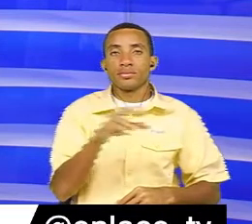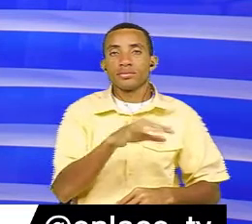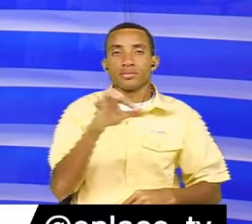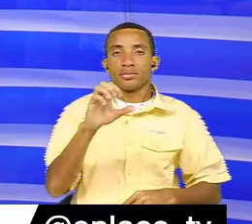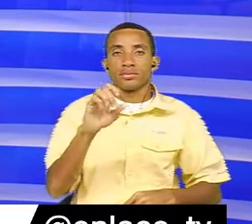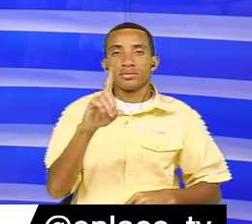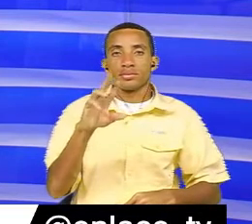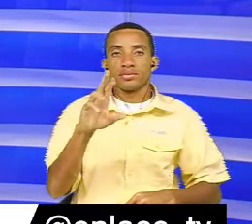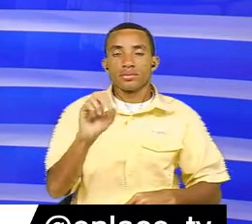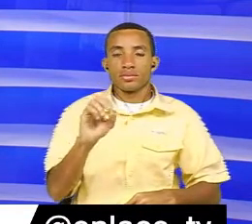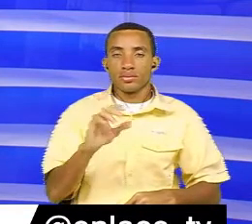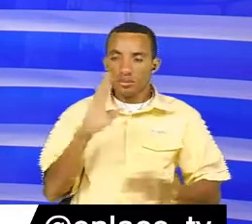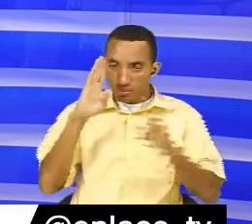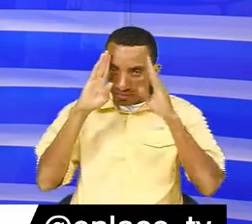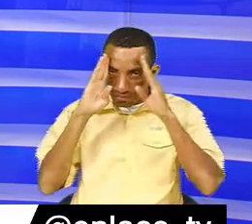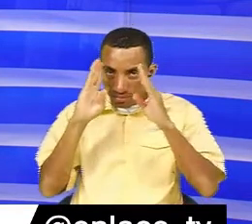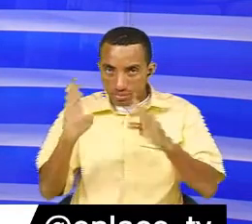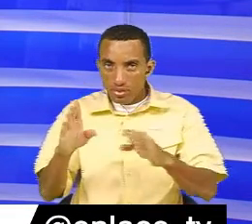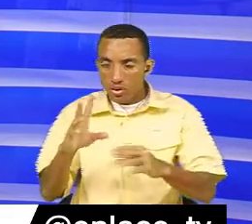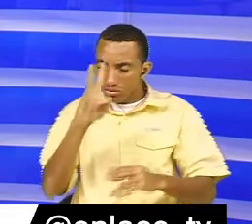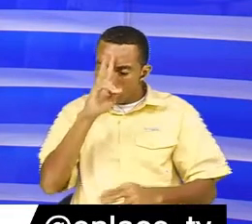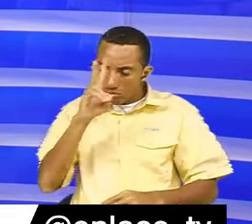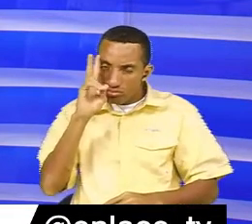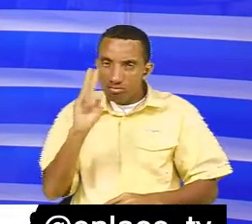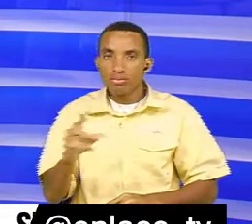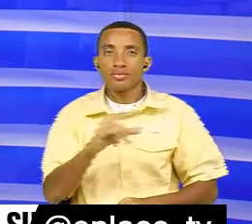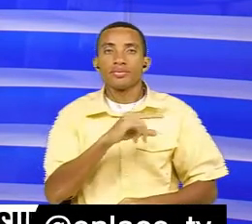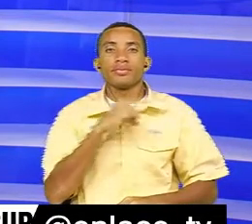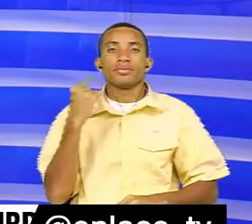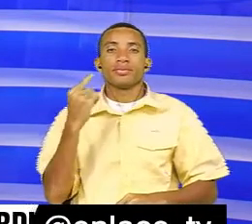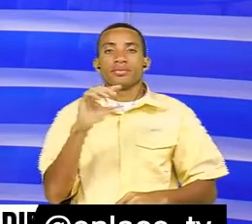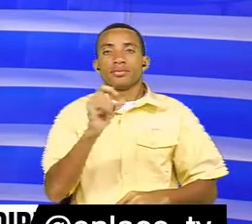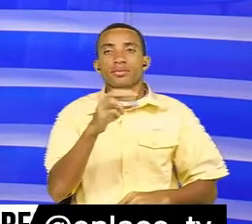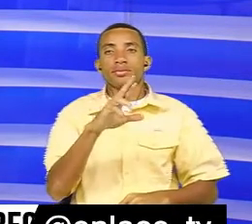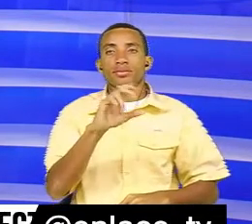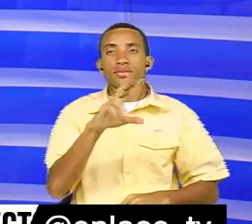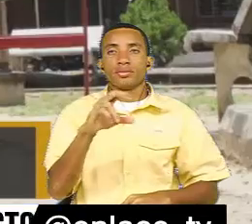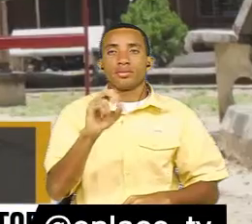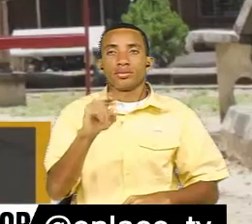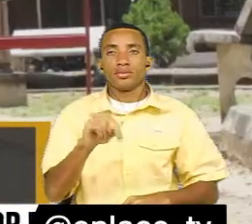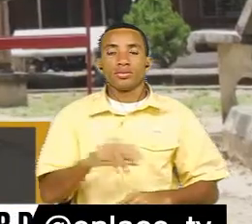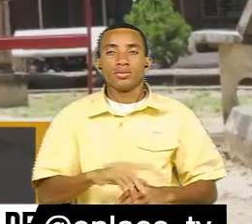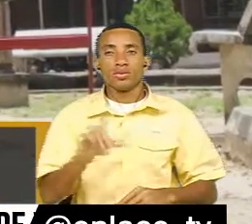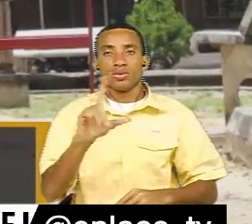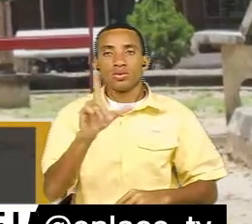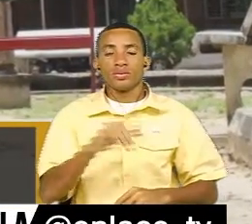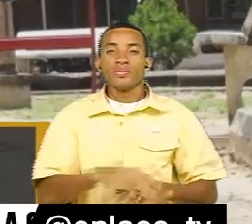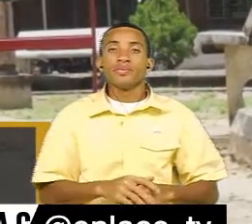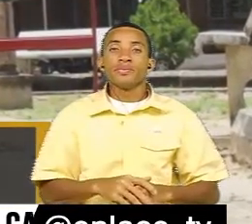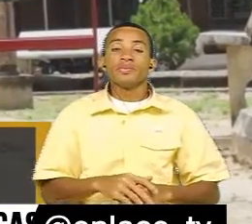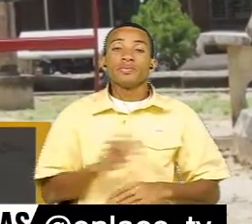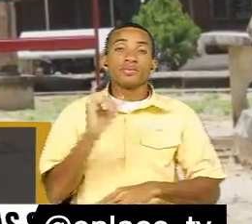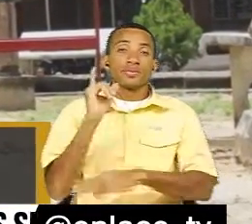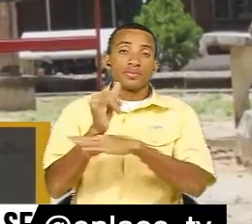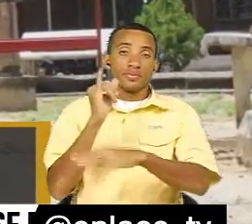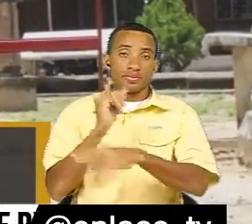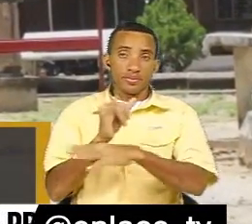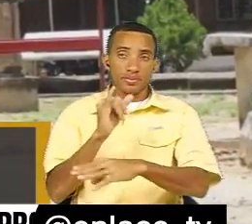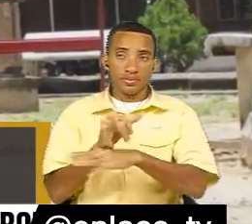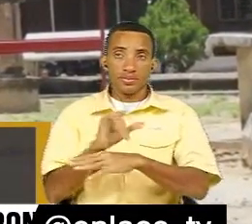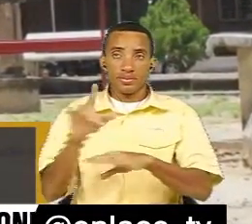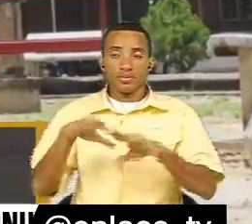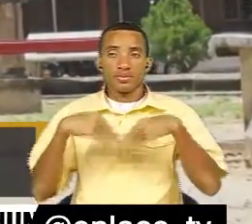Padre Garzón. Esta actividad se llevará a cabo el próximo lunes. La Iglesia Católica y particularmente la comunidad educativa